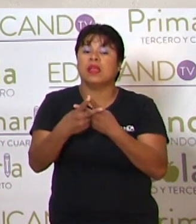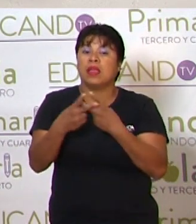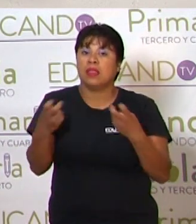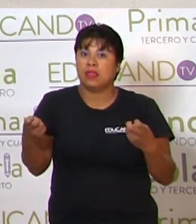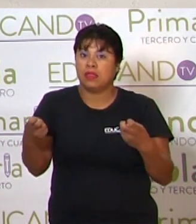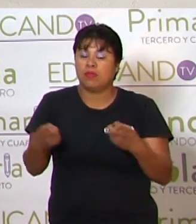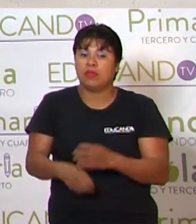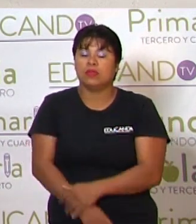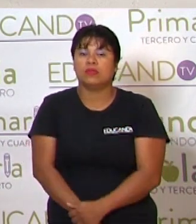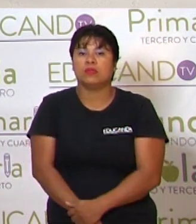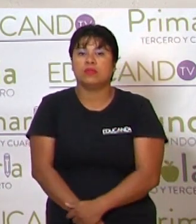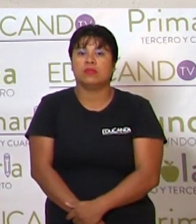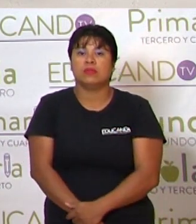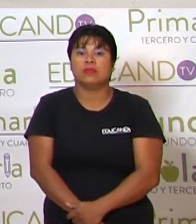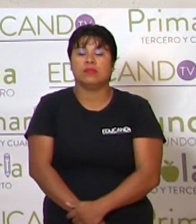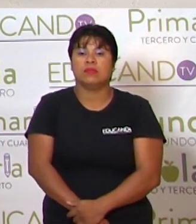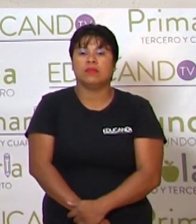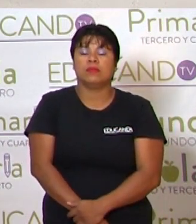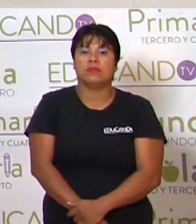adjetivos,